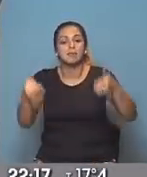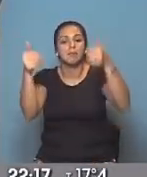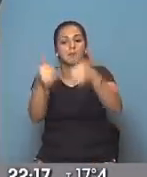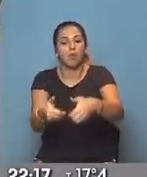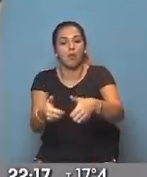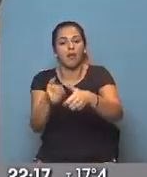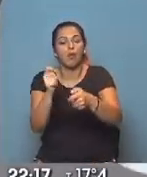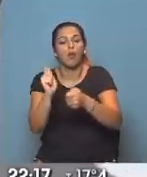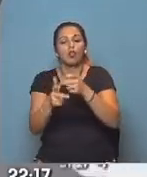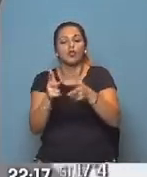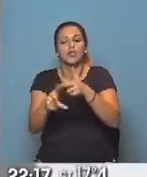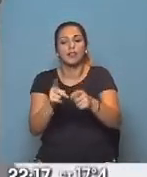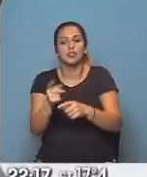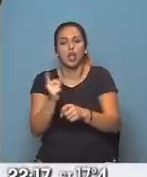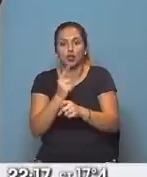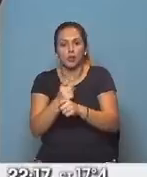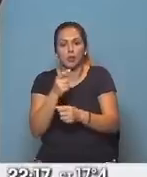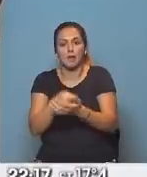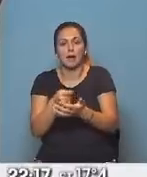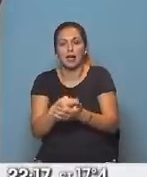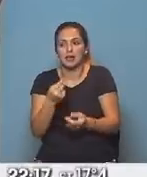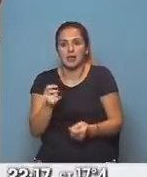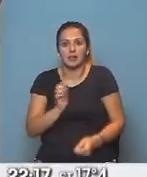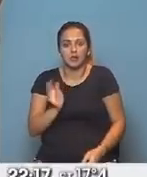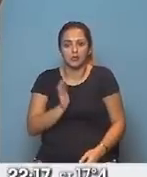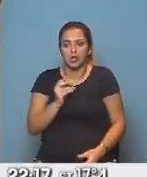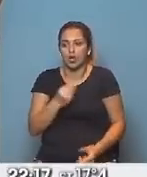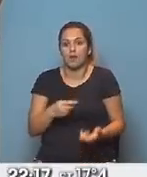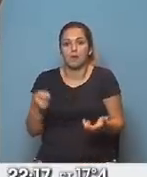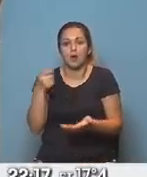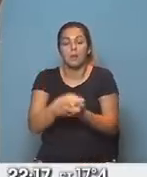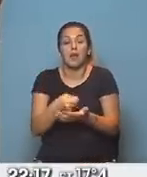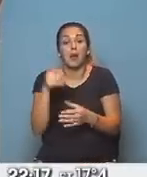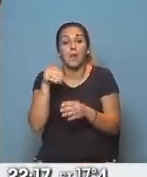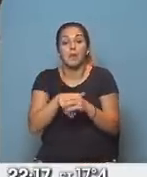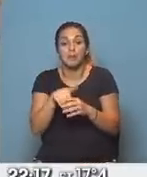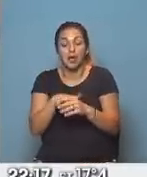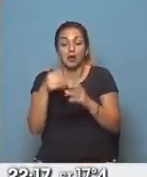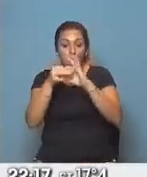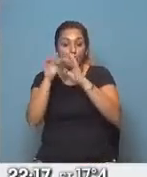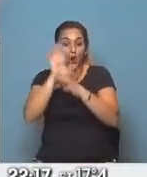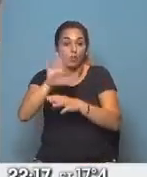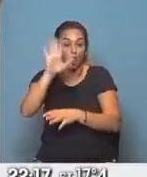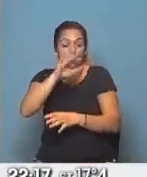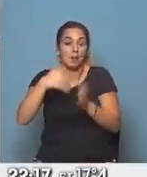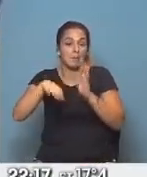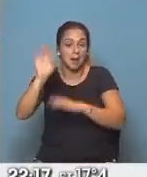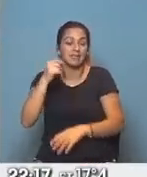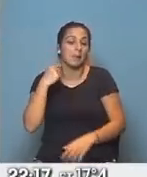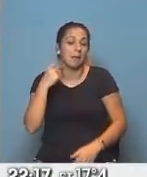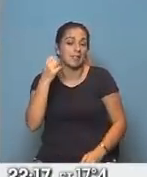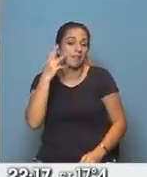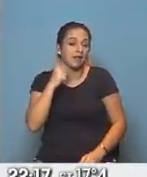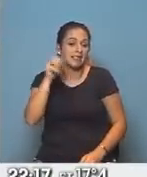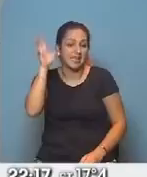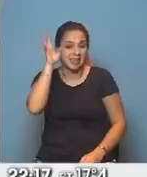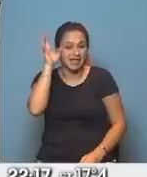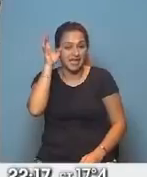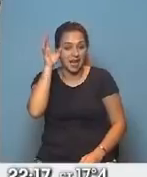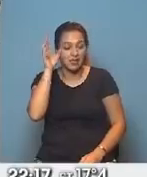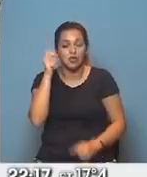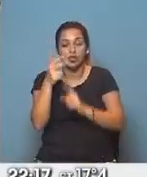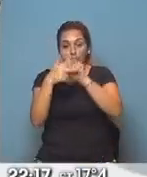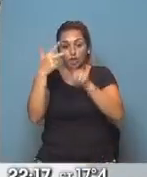Cuando se dice que no tiene capacidad de pago, los primeros que se asustan son los acreedores. Los bancos europeos, fundamentalmente España, Francia, Italia, son